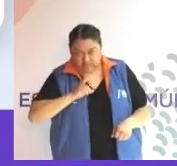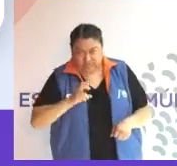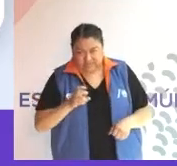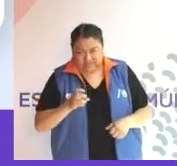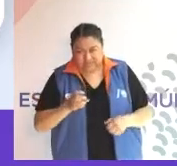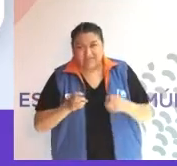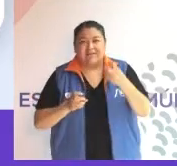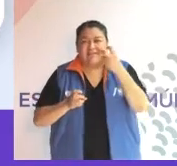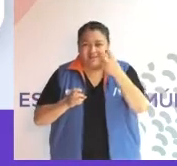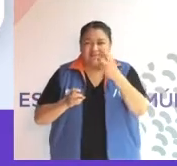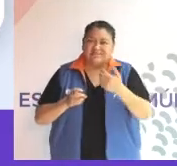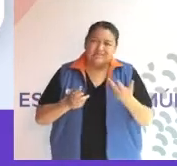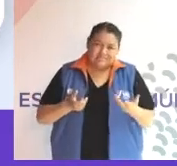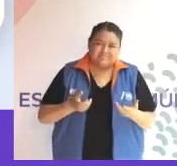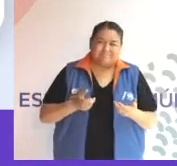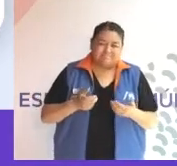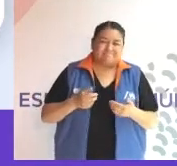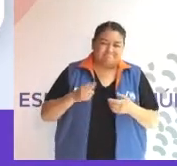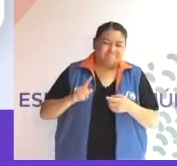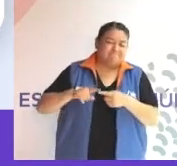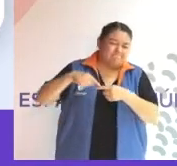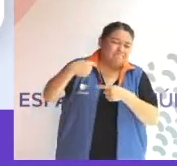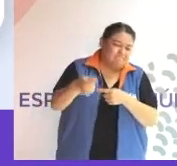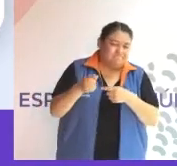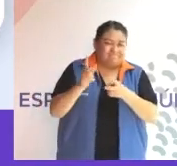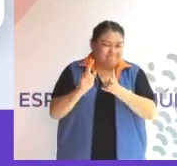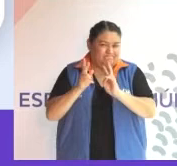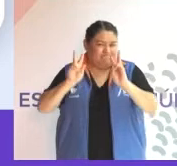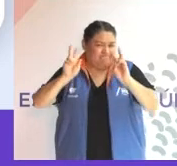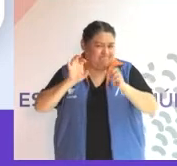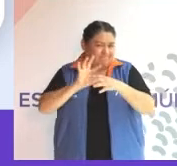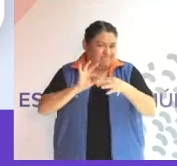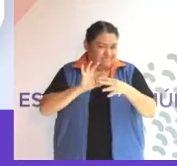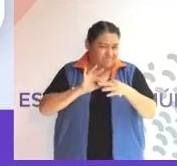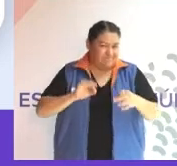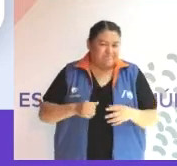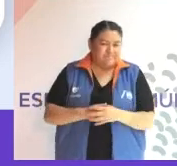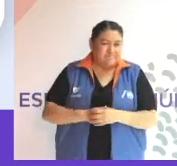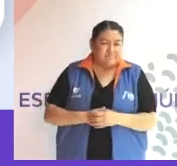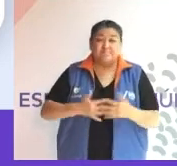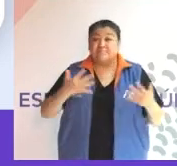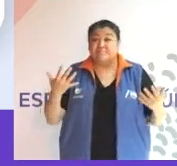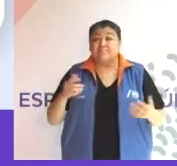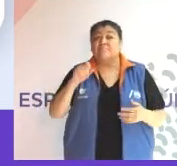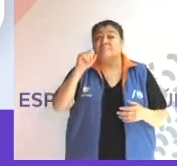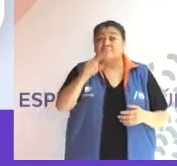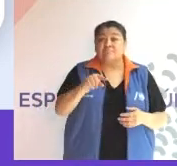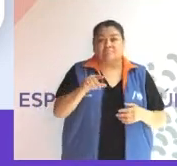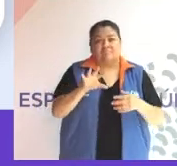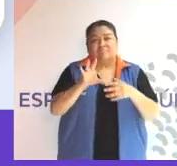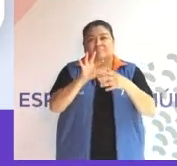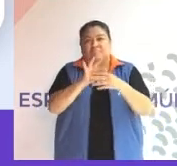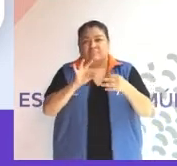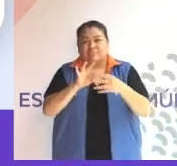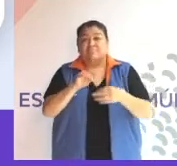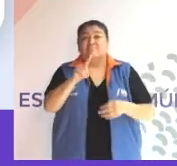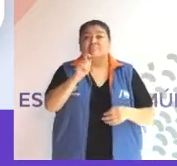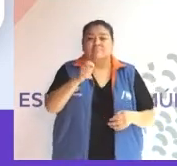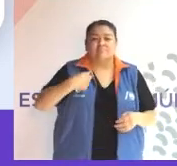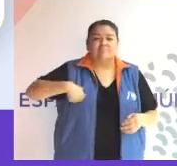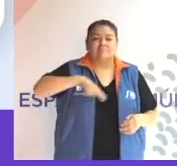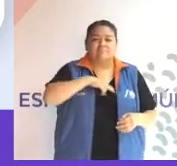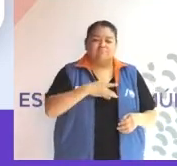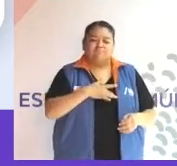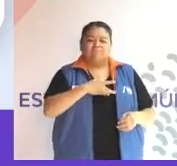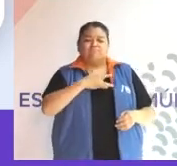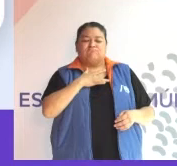con la realidad la vamos a platicar ahorita. Pero justamente por eso nos tiene que preocupar a